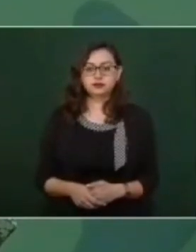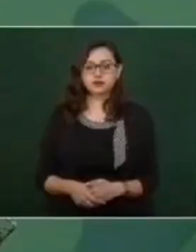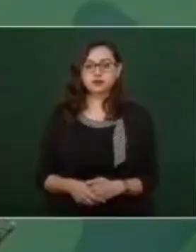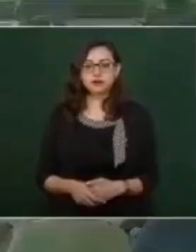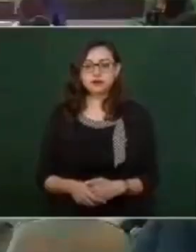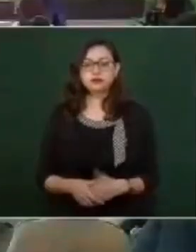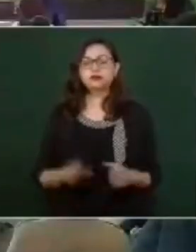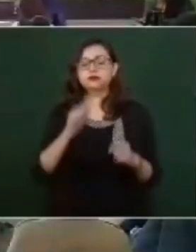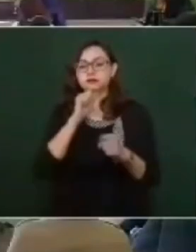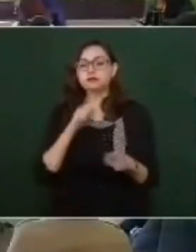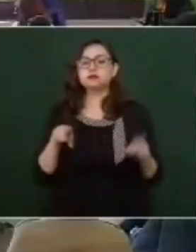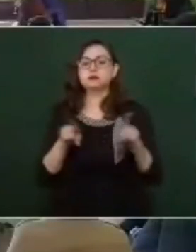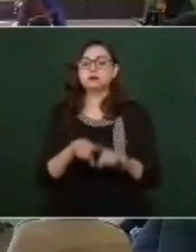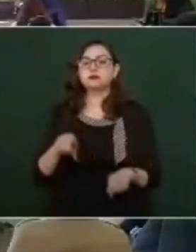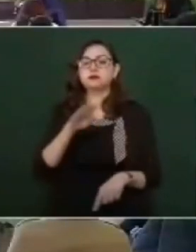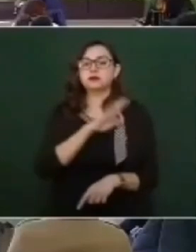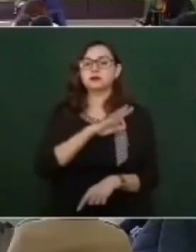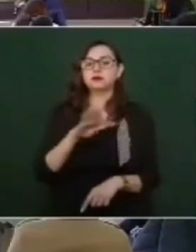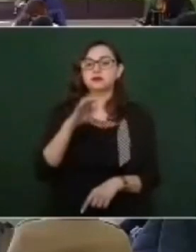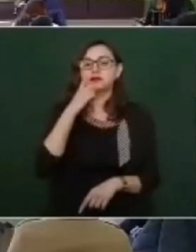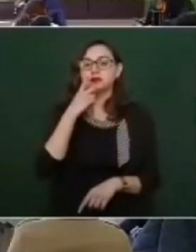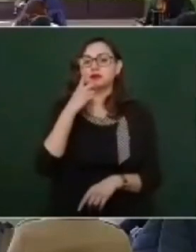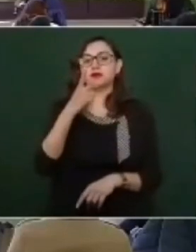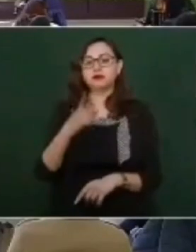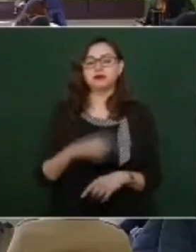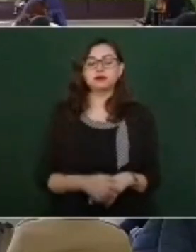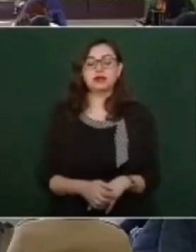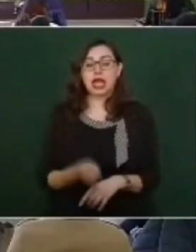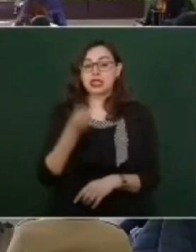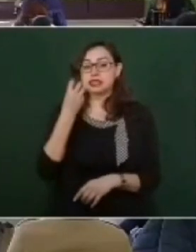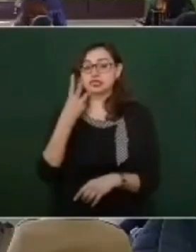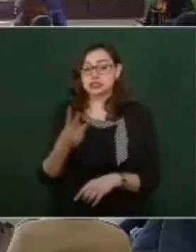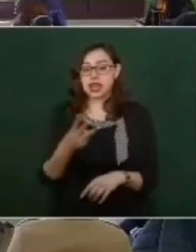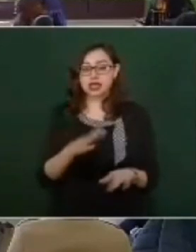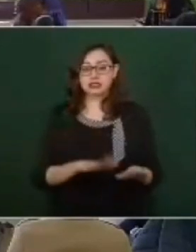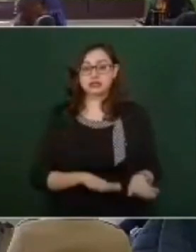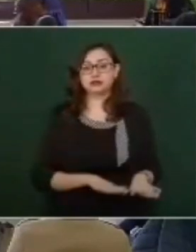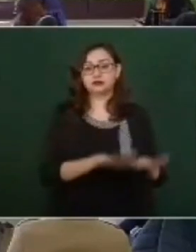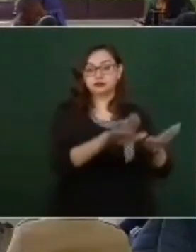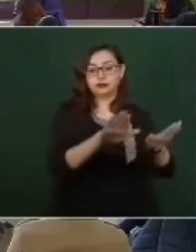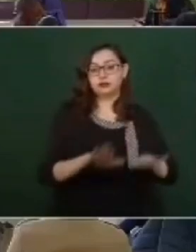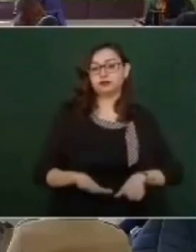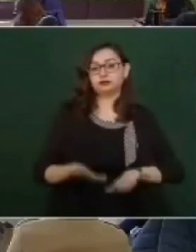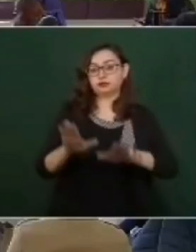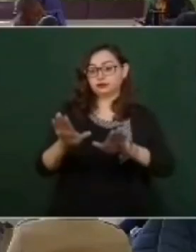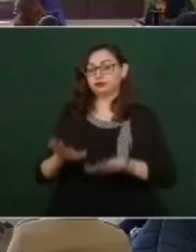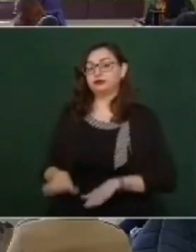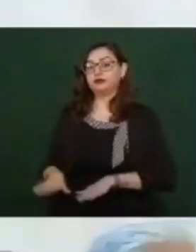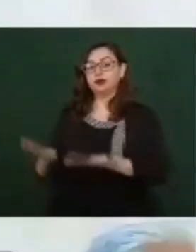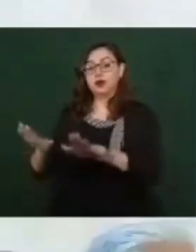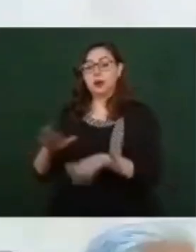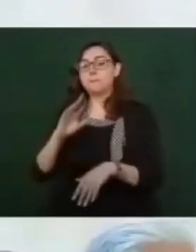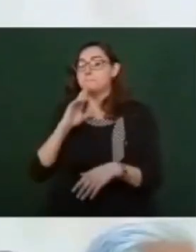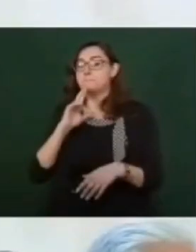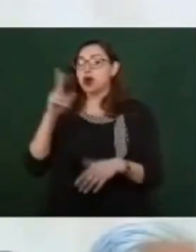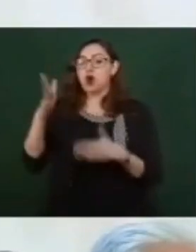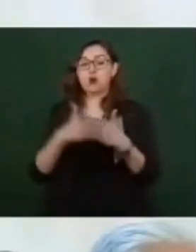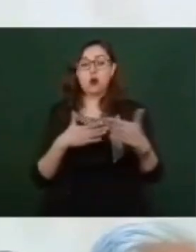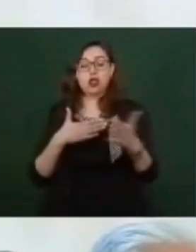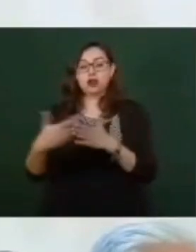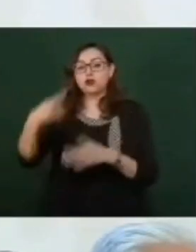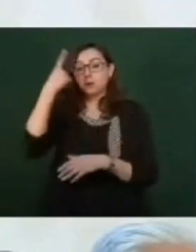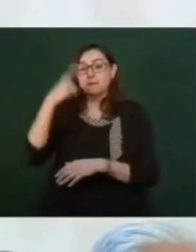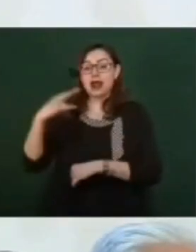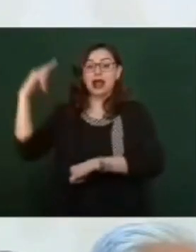Podemos mencionar un poco más. Nuestras tres pistas tienen los mejores sistemas de aterrizaje por instrumentos del país y equiparados